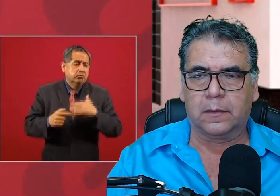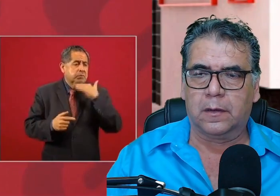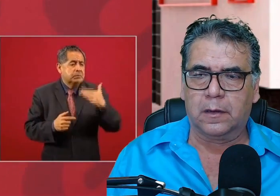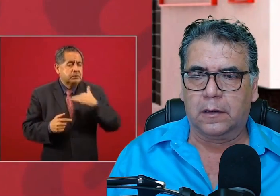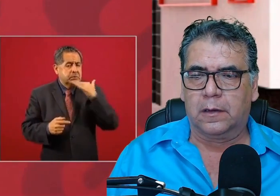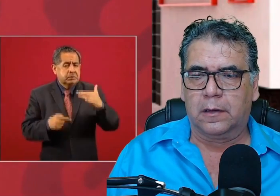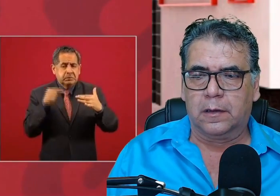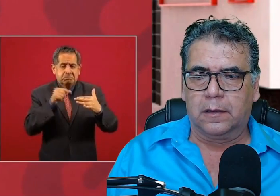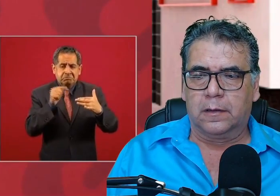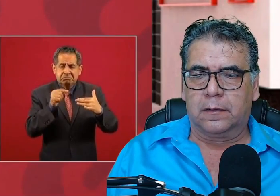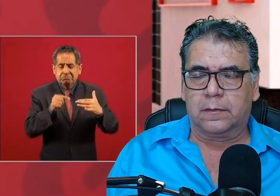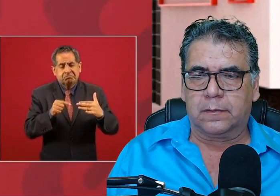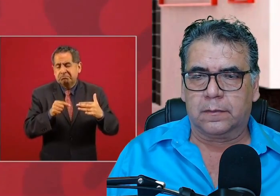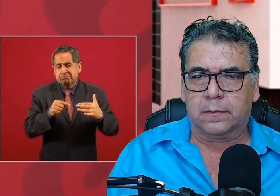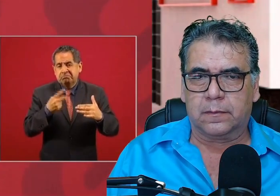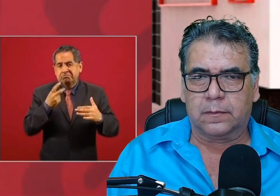fue lo que